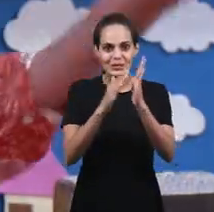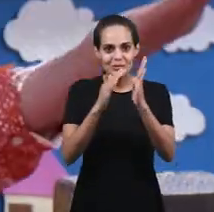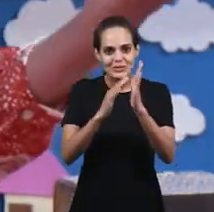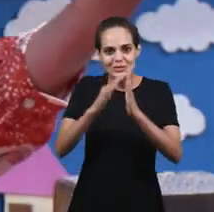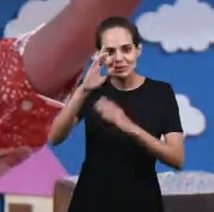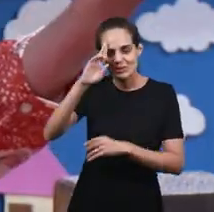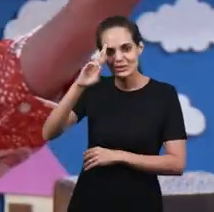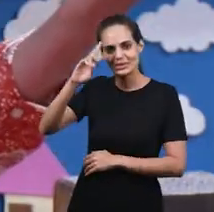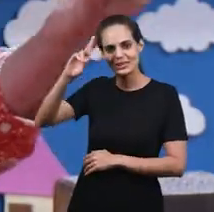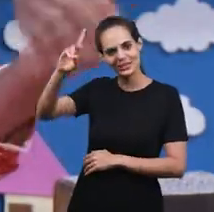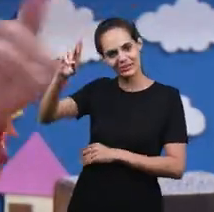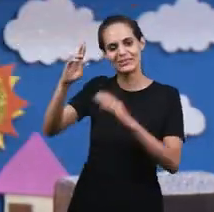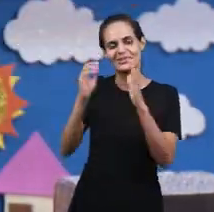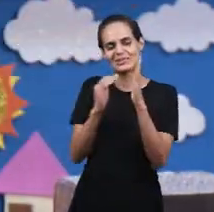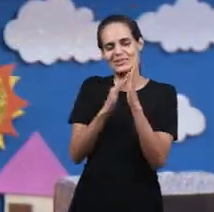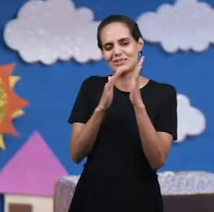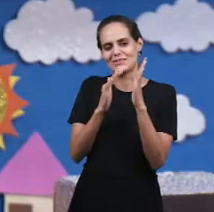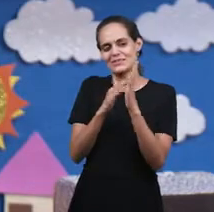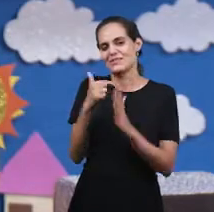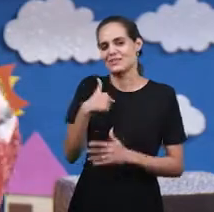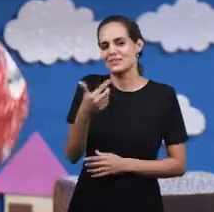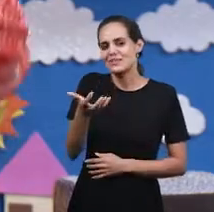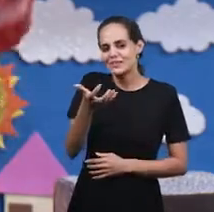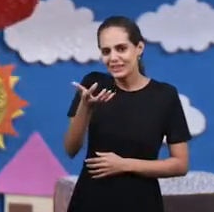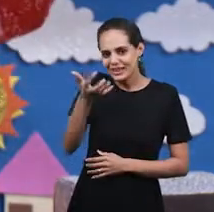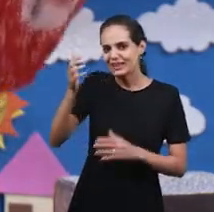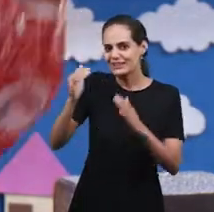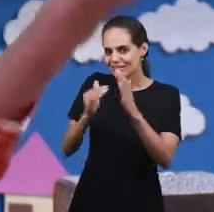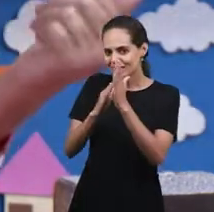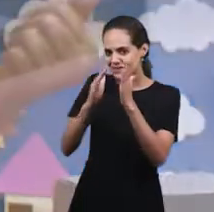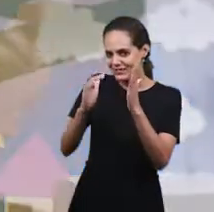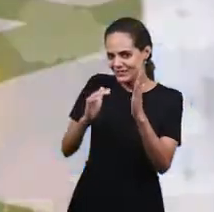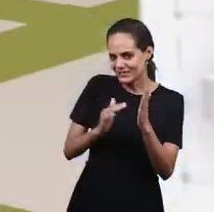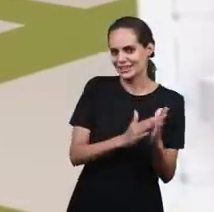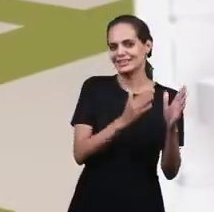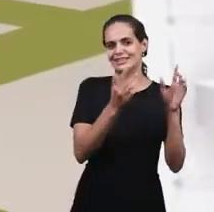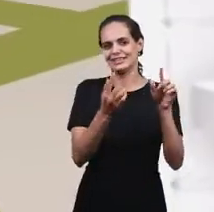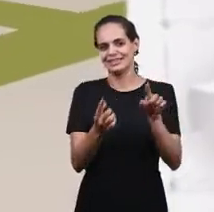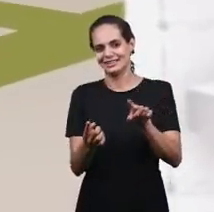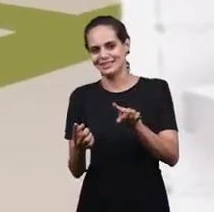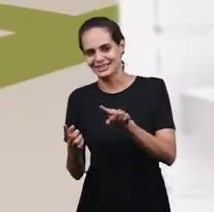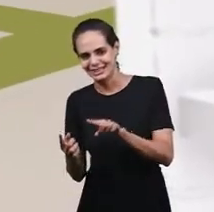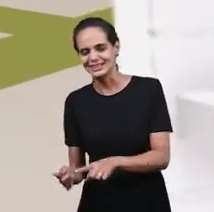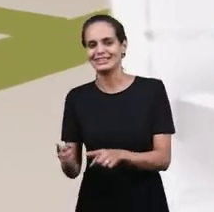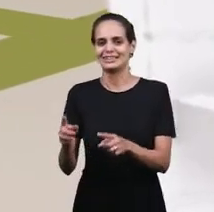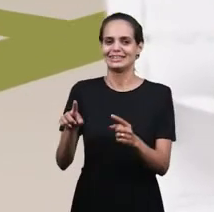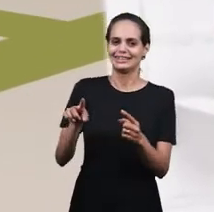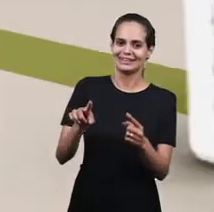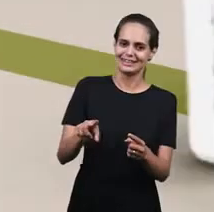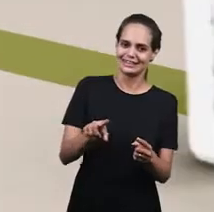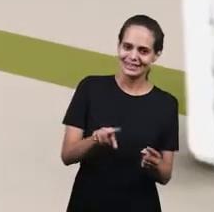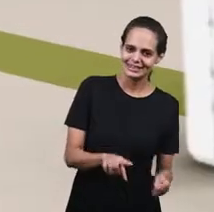Continuar alabando al Señor con el himno Yo quiero cantar.